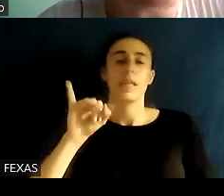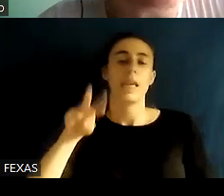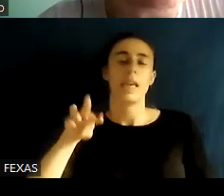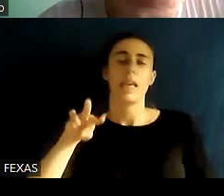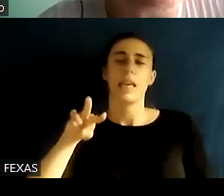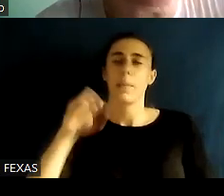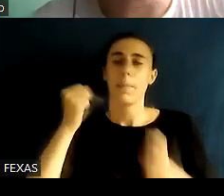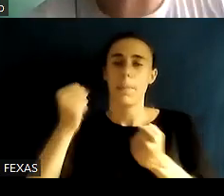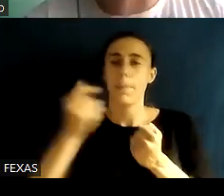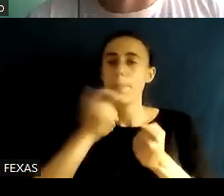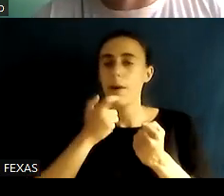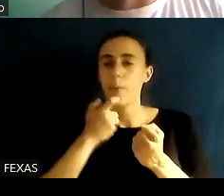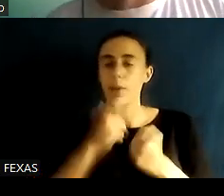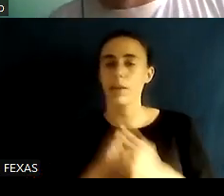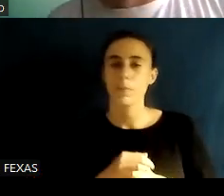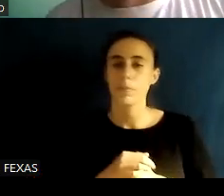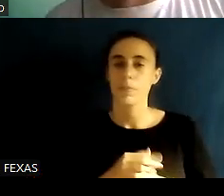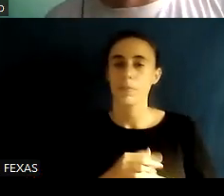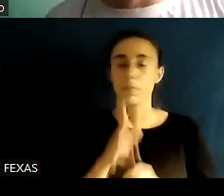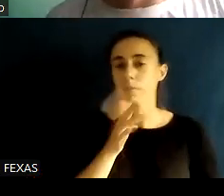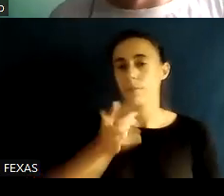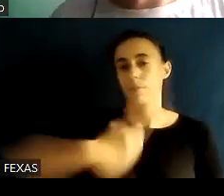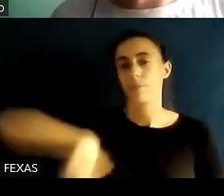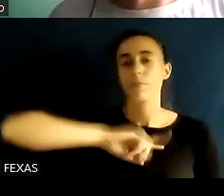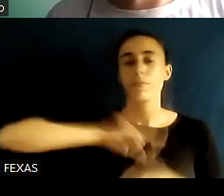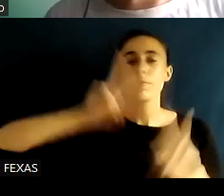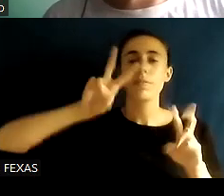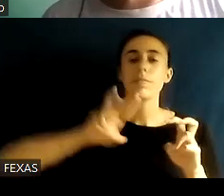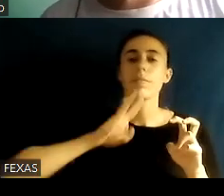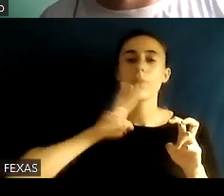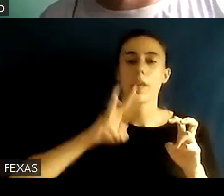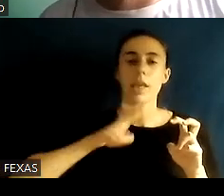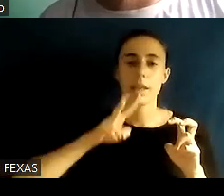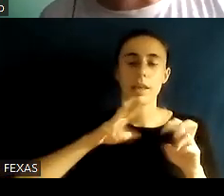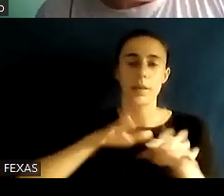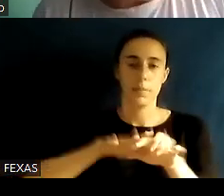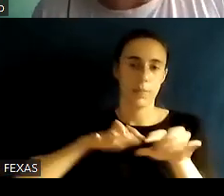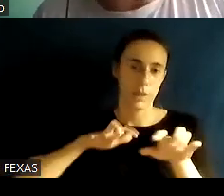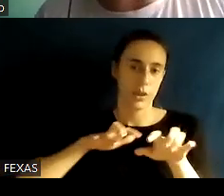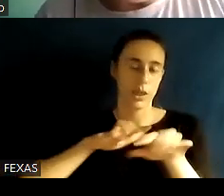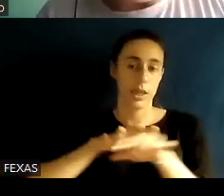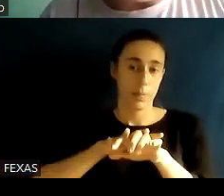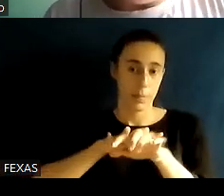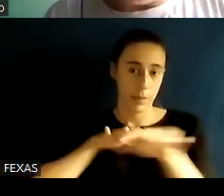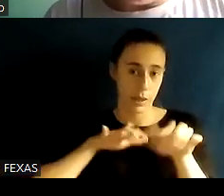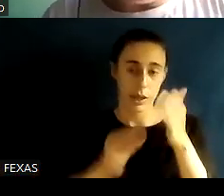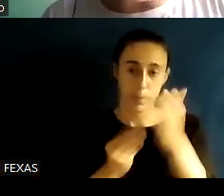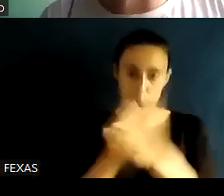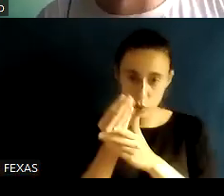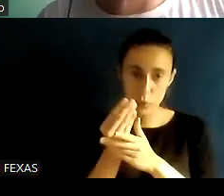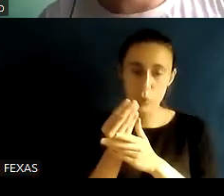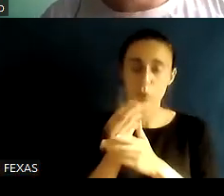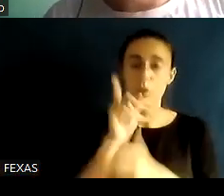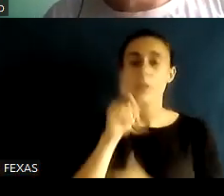Fundamentalmente serían, porque sabemos que a nivel vegetal la inmensa mayoría de los preparados que llevan o de los alimentos